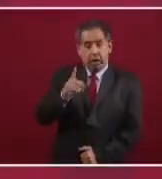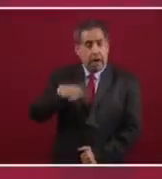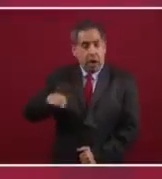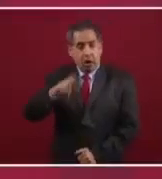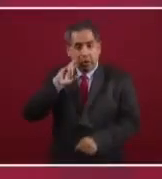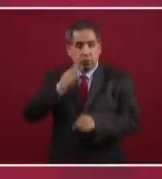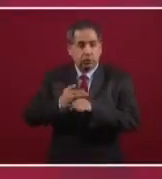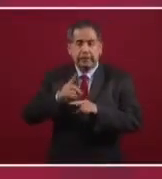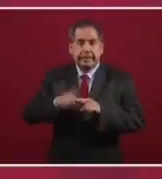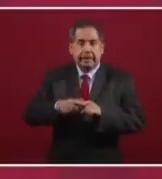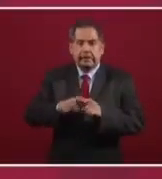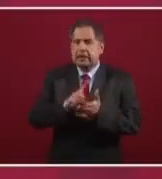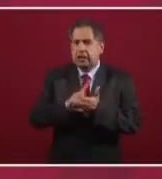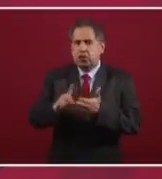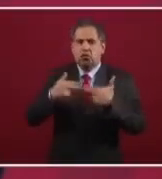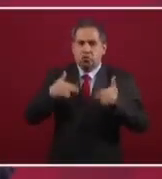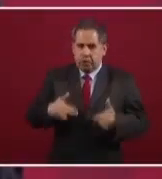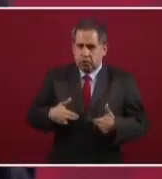tiene que